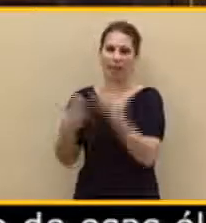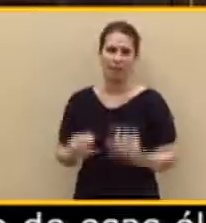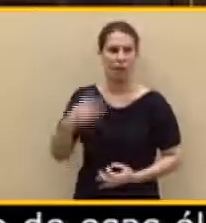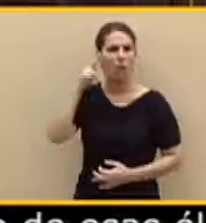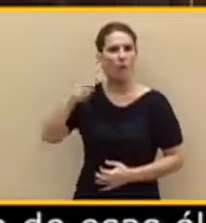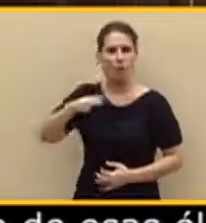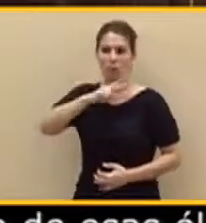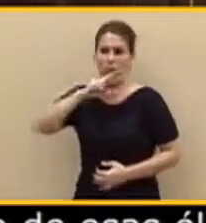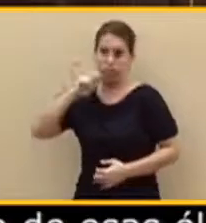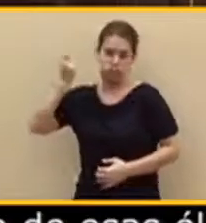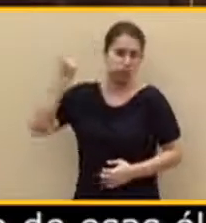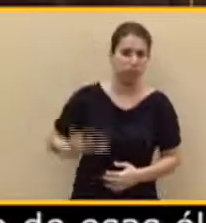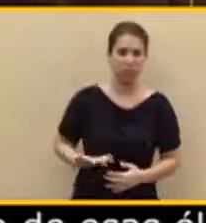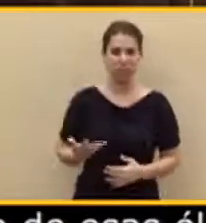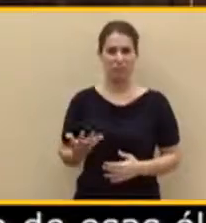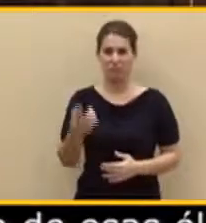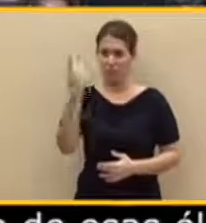de esto también saben ustedes mucho.